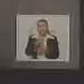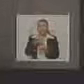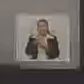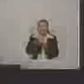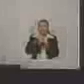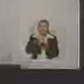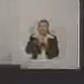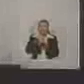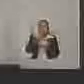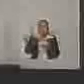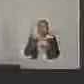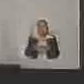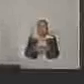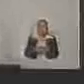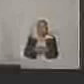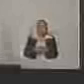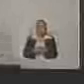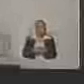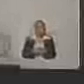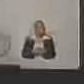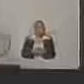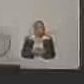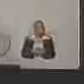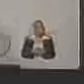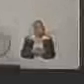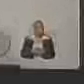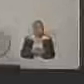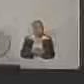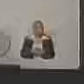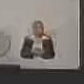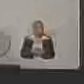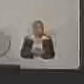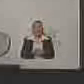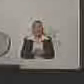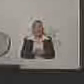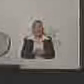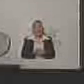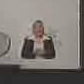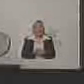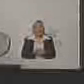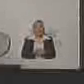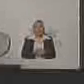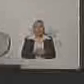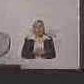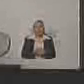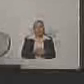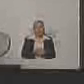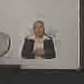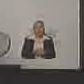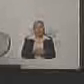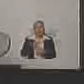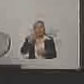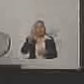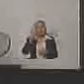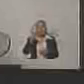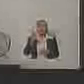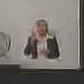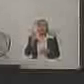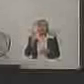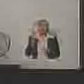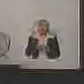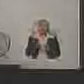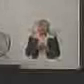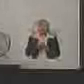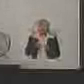Adelante. Hablar de desarrollo social es hablar, por supuesto, de programas que sean